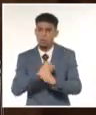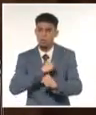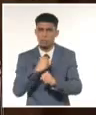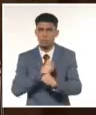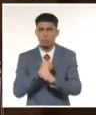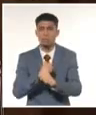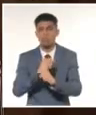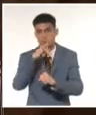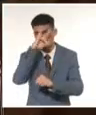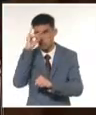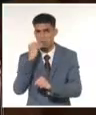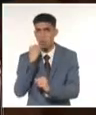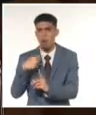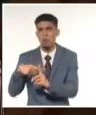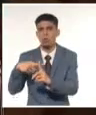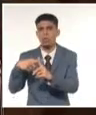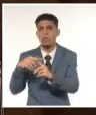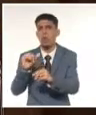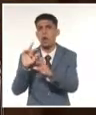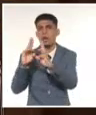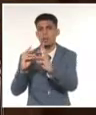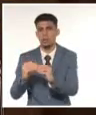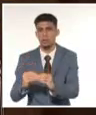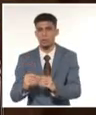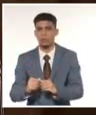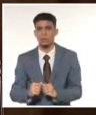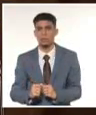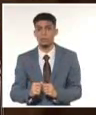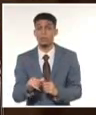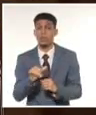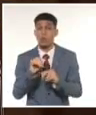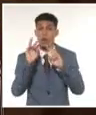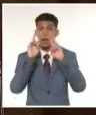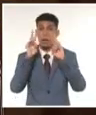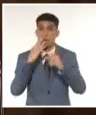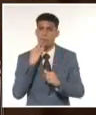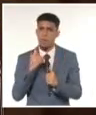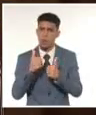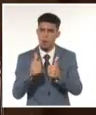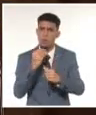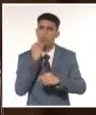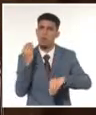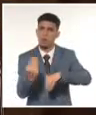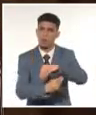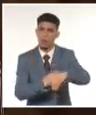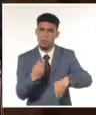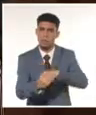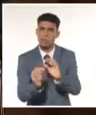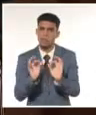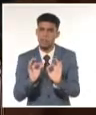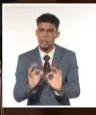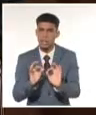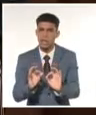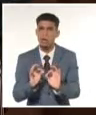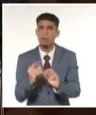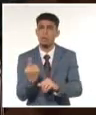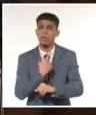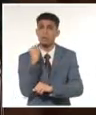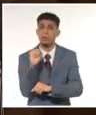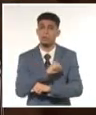resultados y que ello se revierte en condiciones de vida cada vez más favorables, que siempre ocurrirá cuando logremos